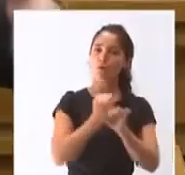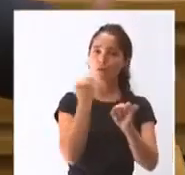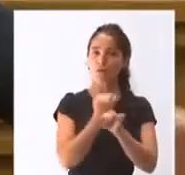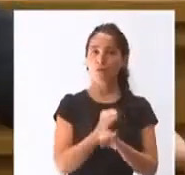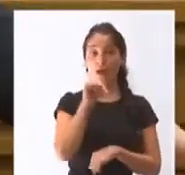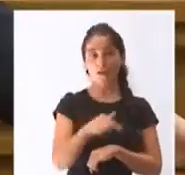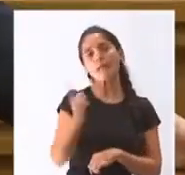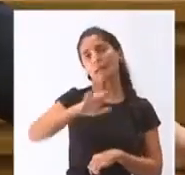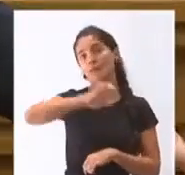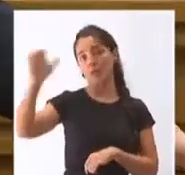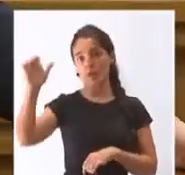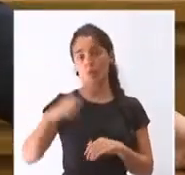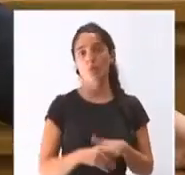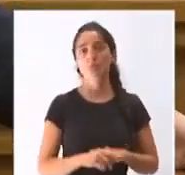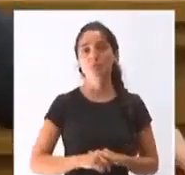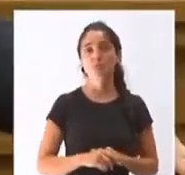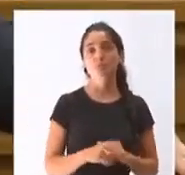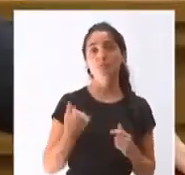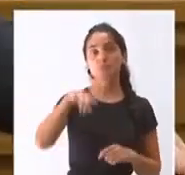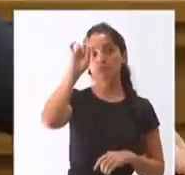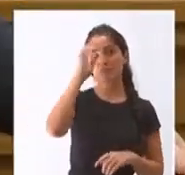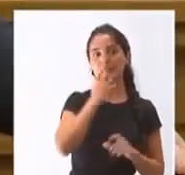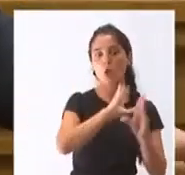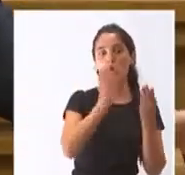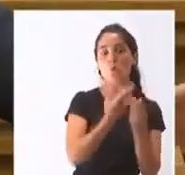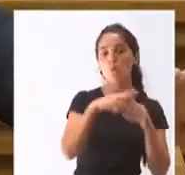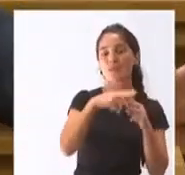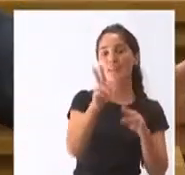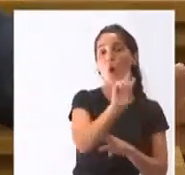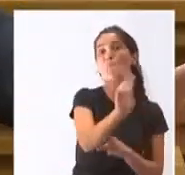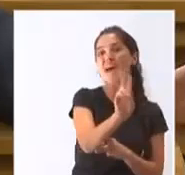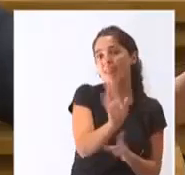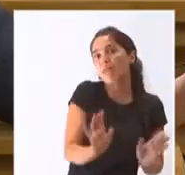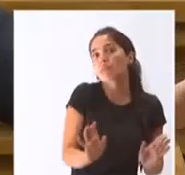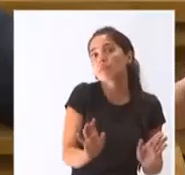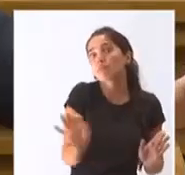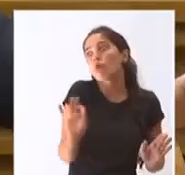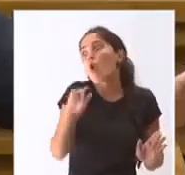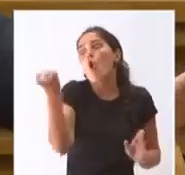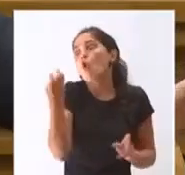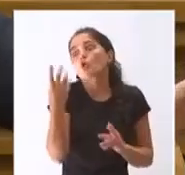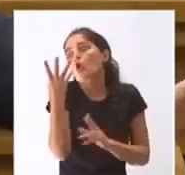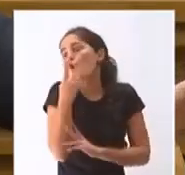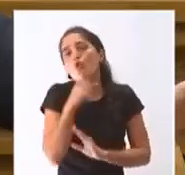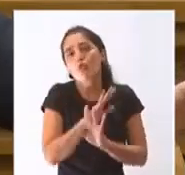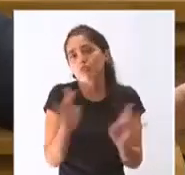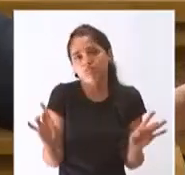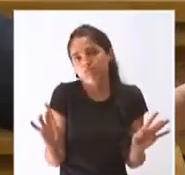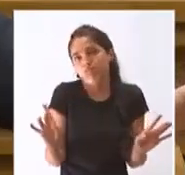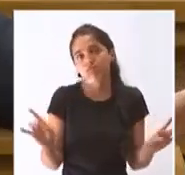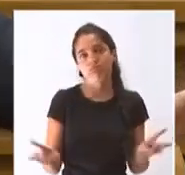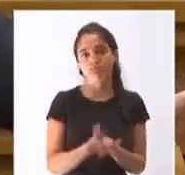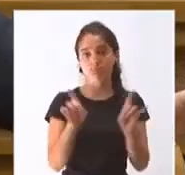tendrán más o menos éxitos partidos que se llamen verdes o que se ponga en verde bueno el color verde no tiene por qué